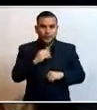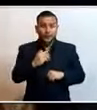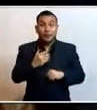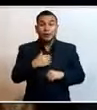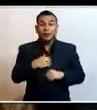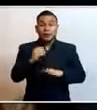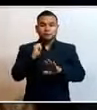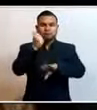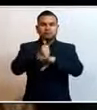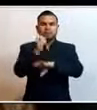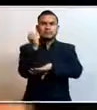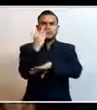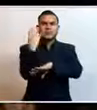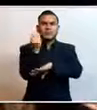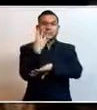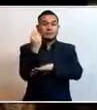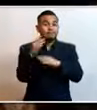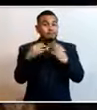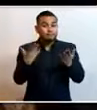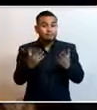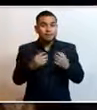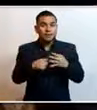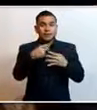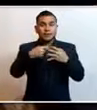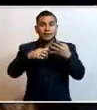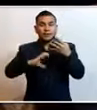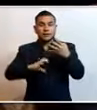Decretamos emergencia y la declararon inconstitucional. Hoy decretamos